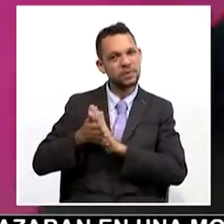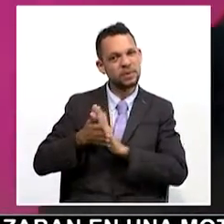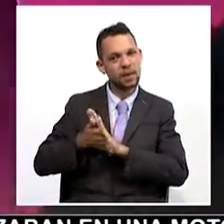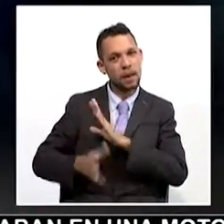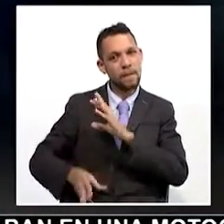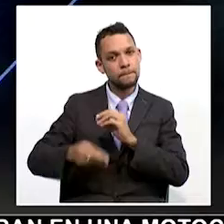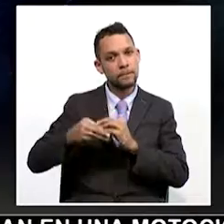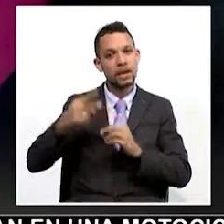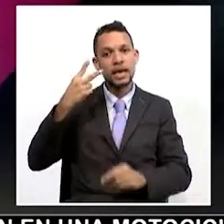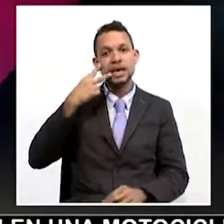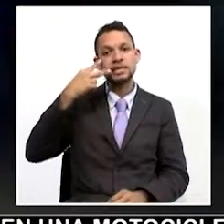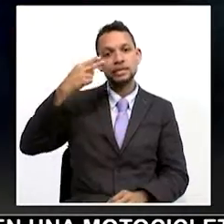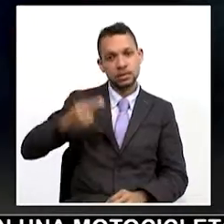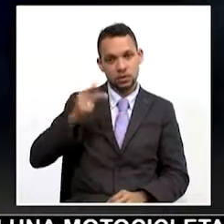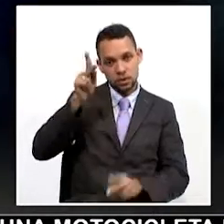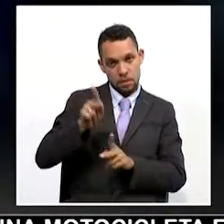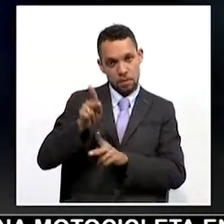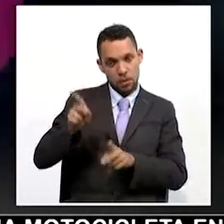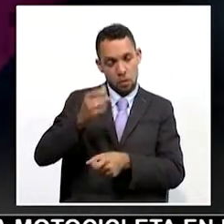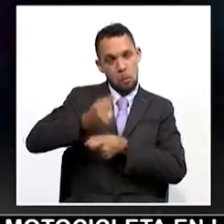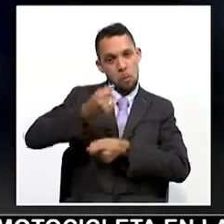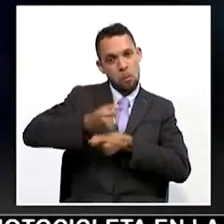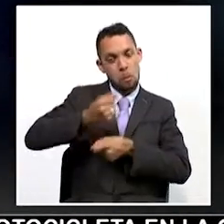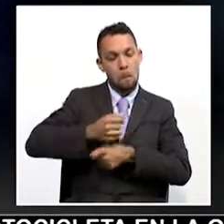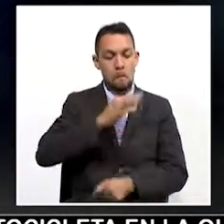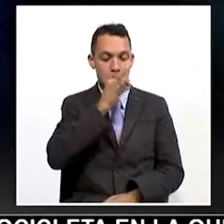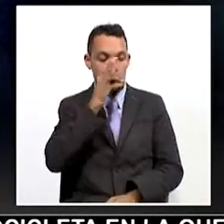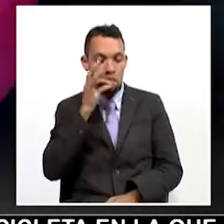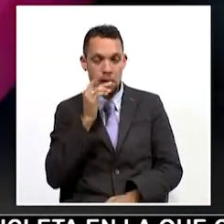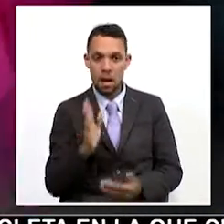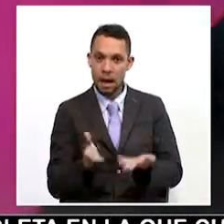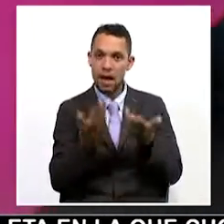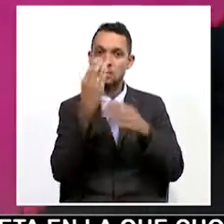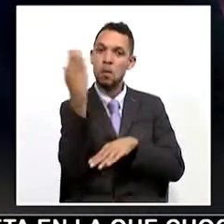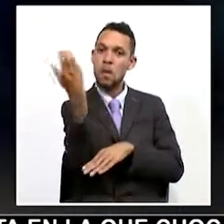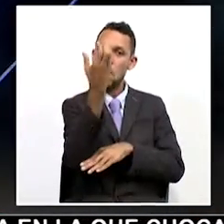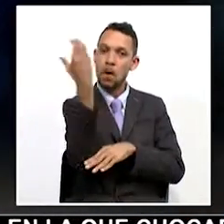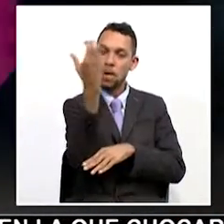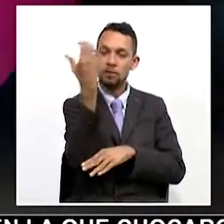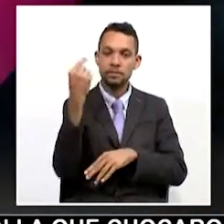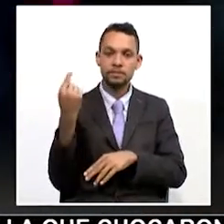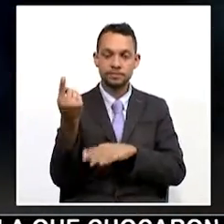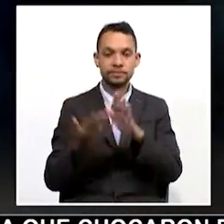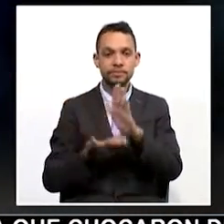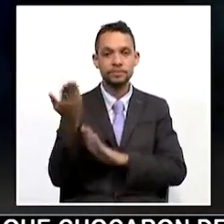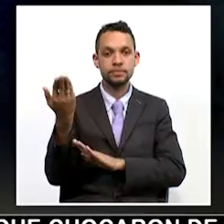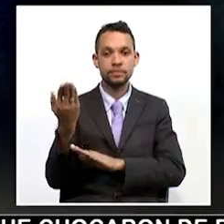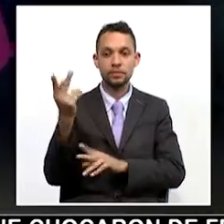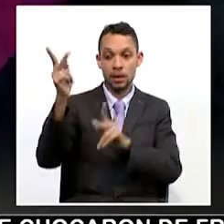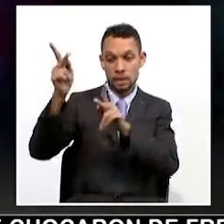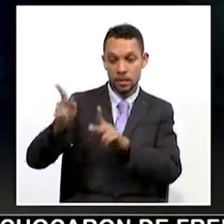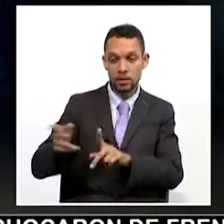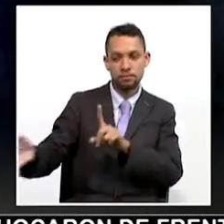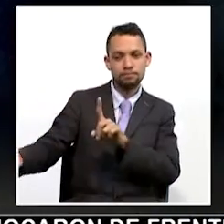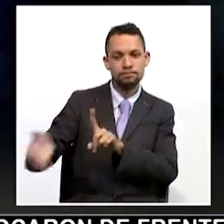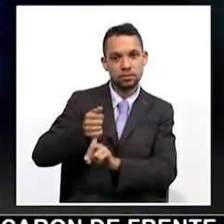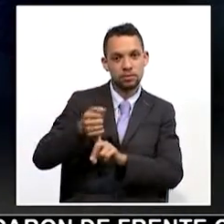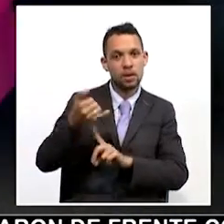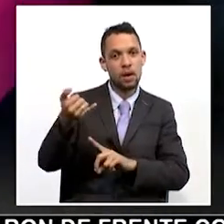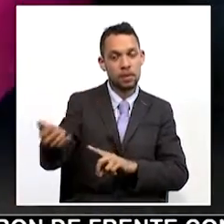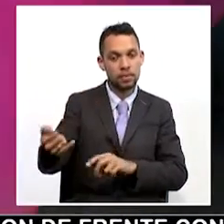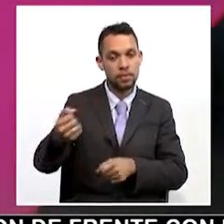Noticias historias de personas que con su trabajo callado construyen país. A diario encontramos gente que demuestra que